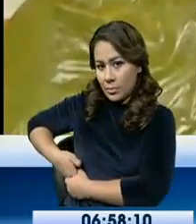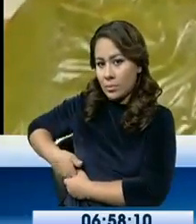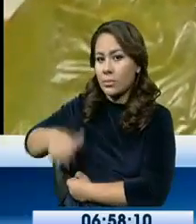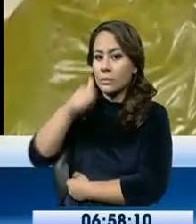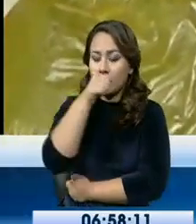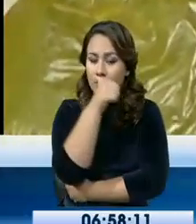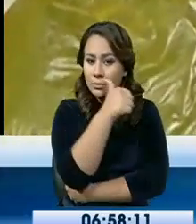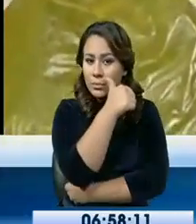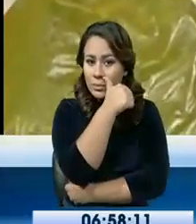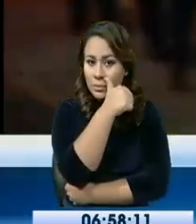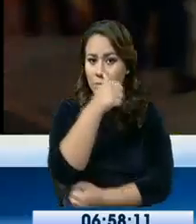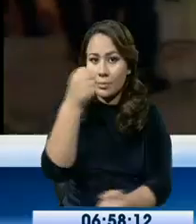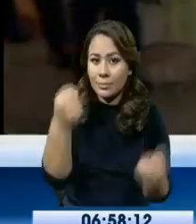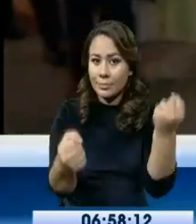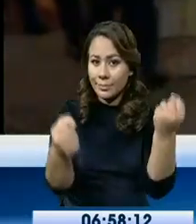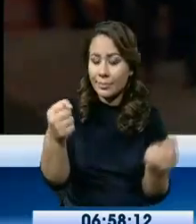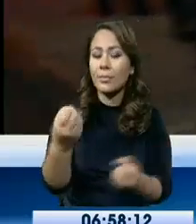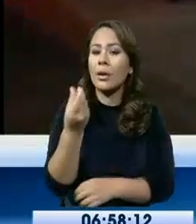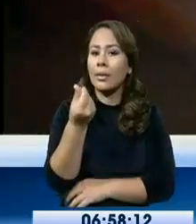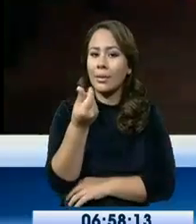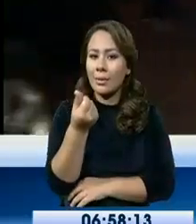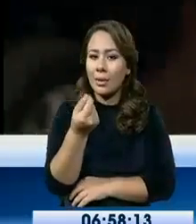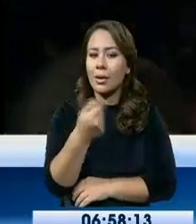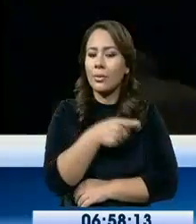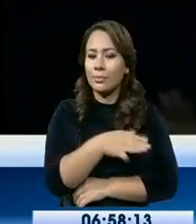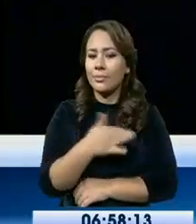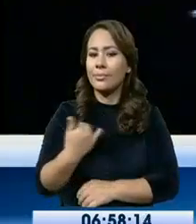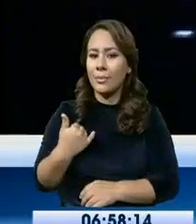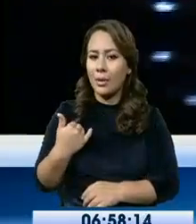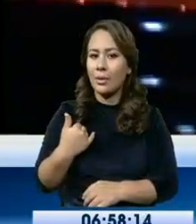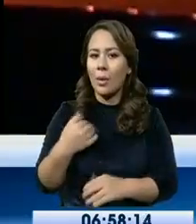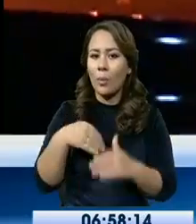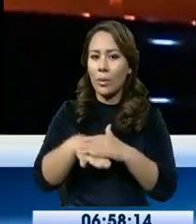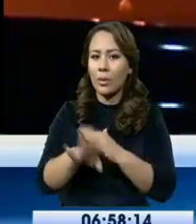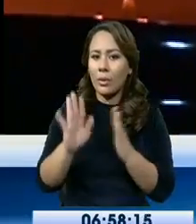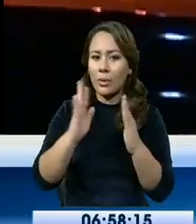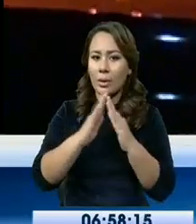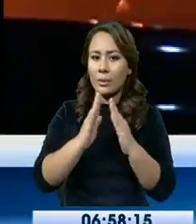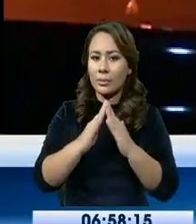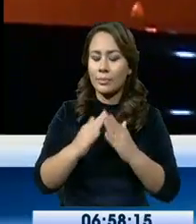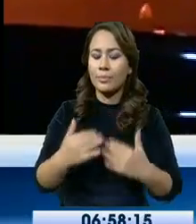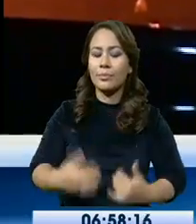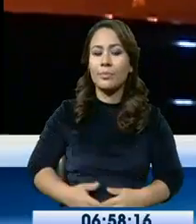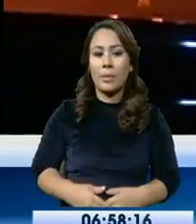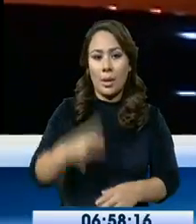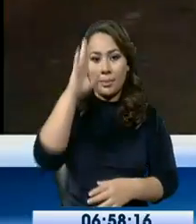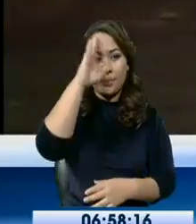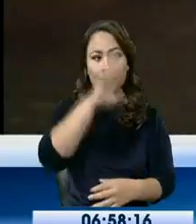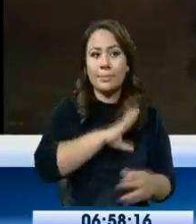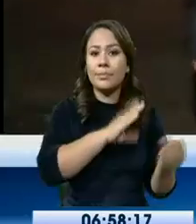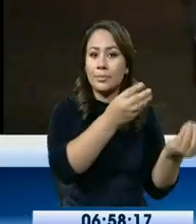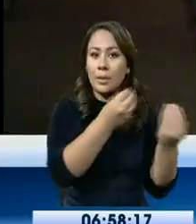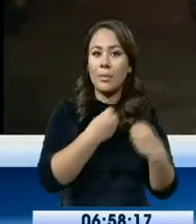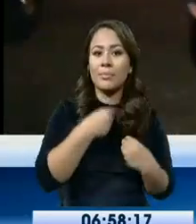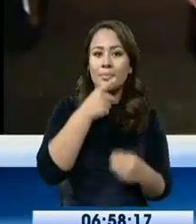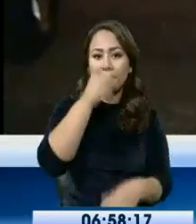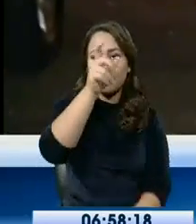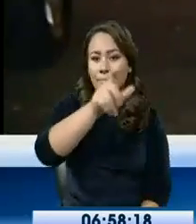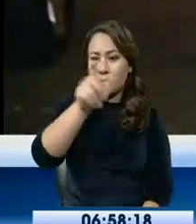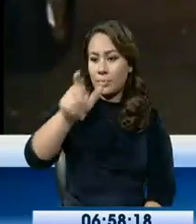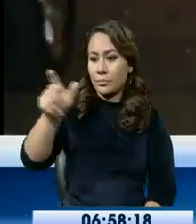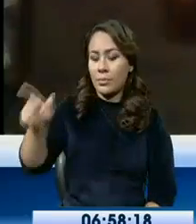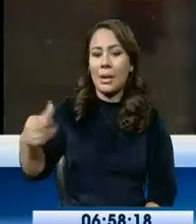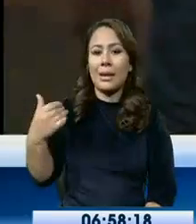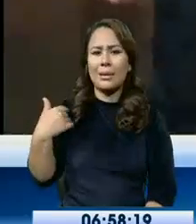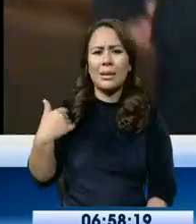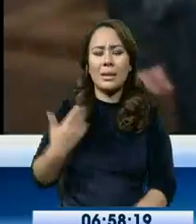droga, vehículo y dinero en efectivo. La policía informó que la mayoría de los aprehendidos cuenta